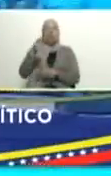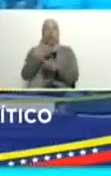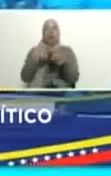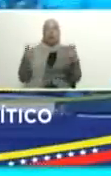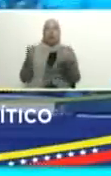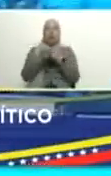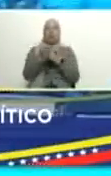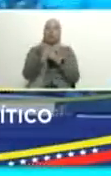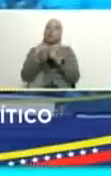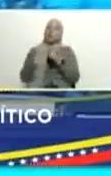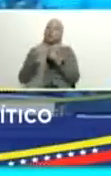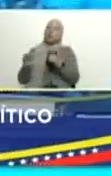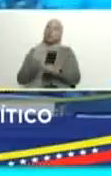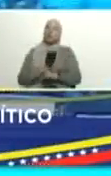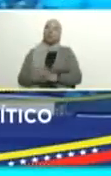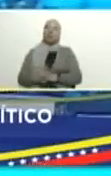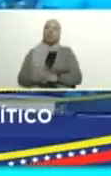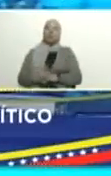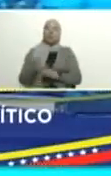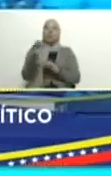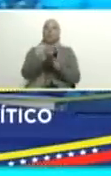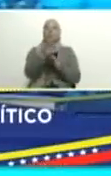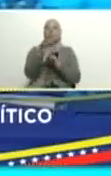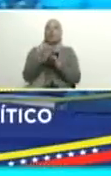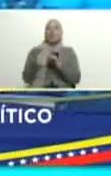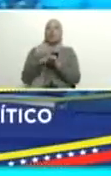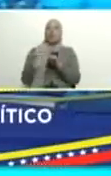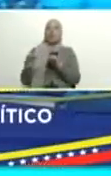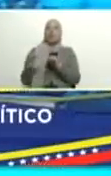Libertador, del municipio